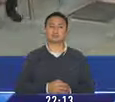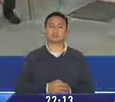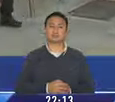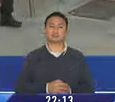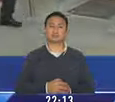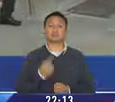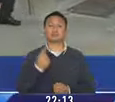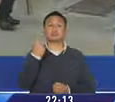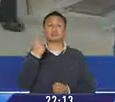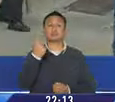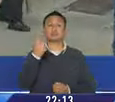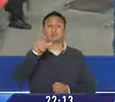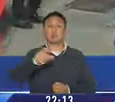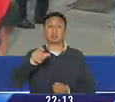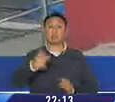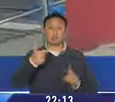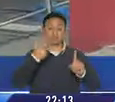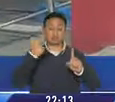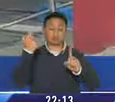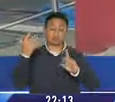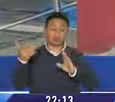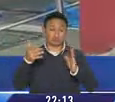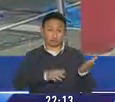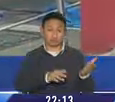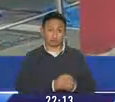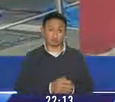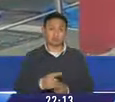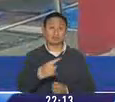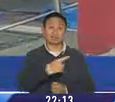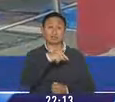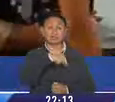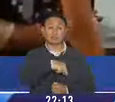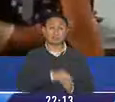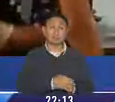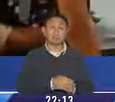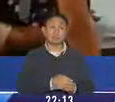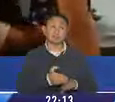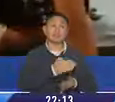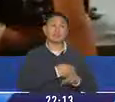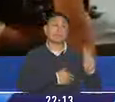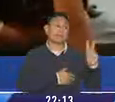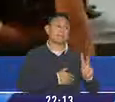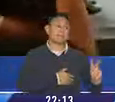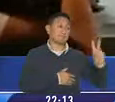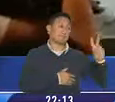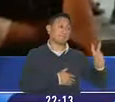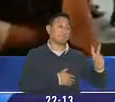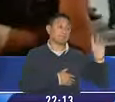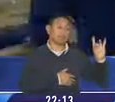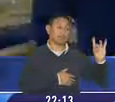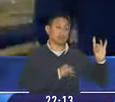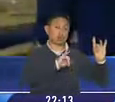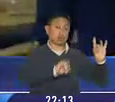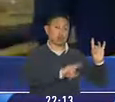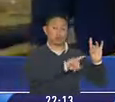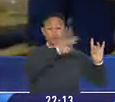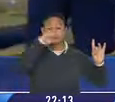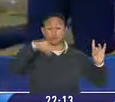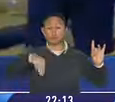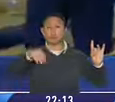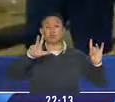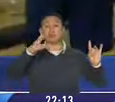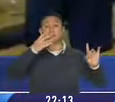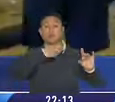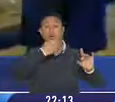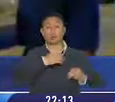11 asesinatos bajo la modalidad de sicariato se han registrado desde la noche del viernes 28 de julio al miércoles 3 de agosto del presente